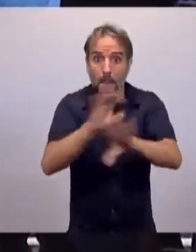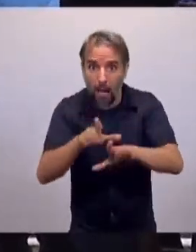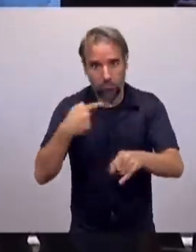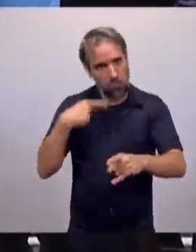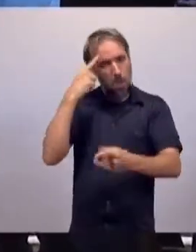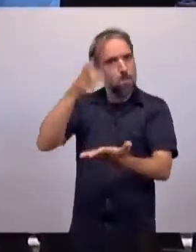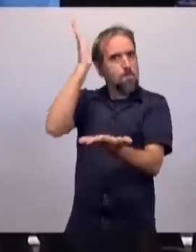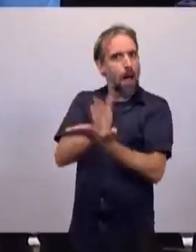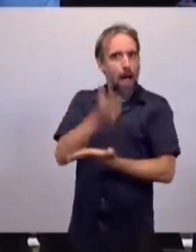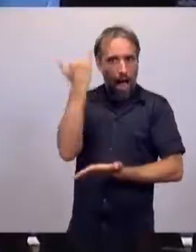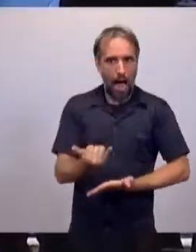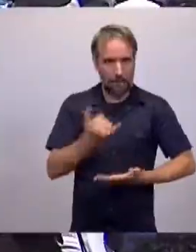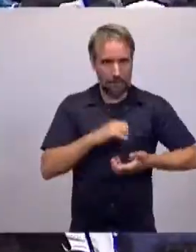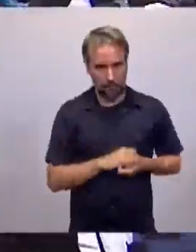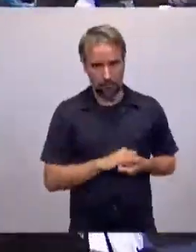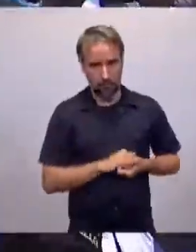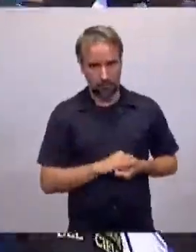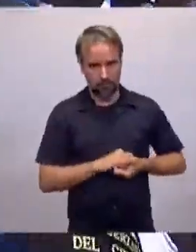paga.